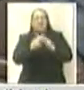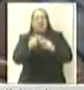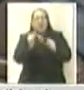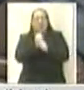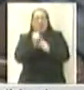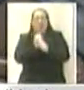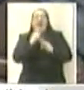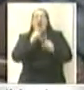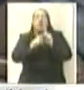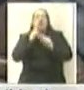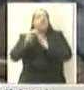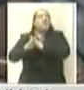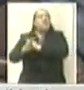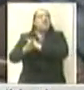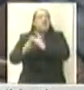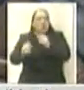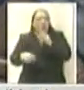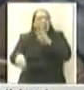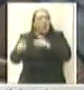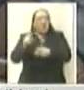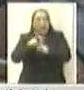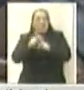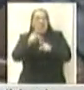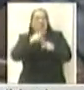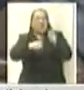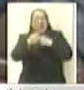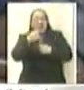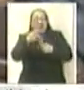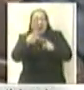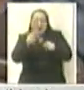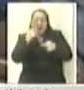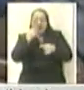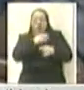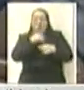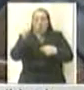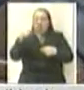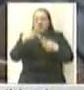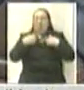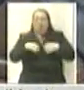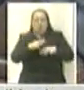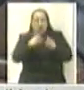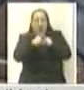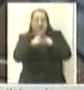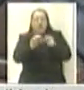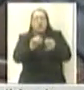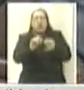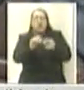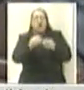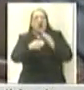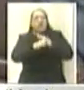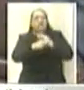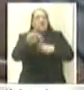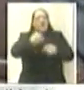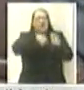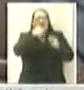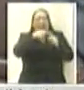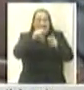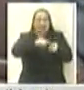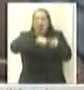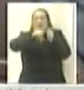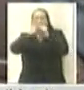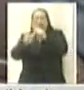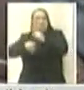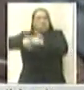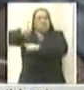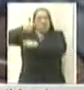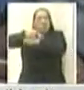incluso defienden, señor, y han defendido a narcotraficantes, sean los operadores del control constitucional. Yo sospecho que no,